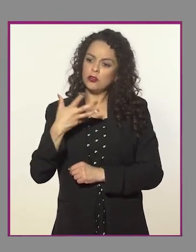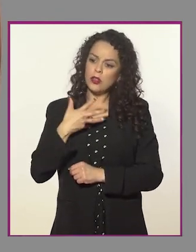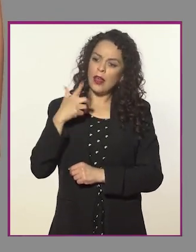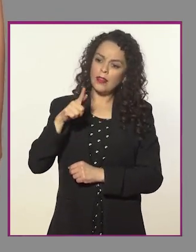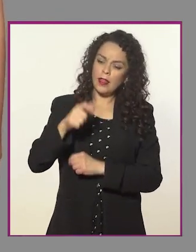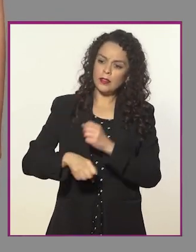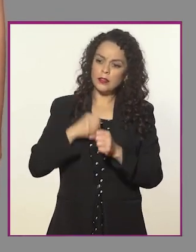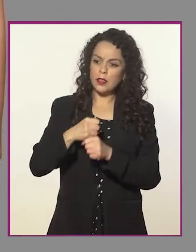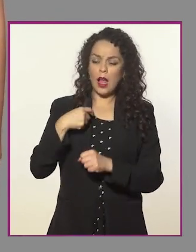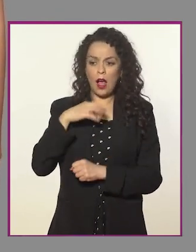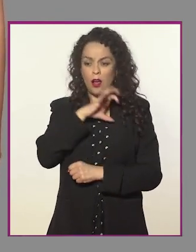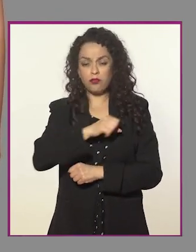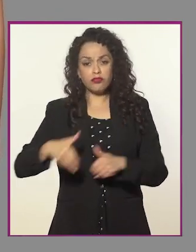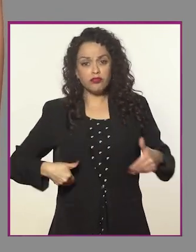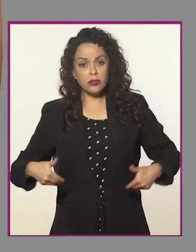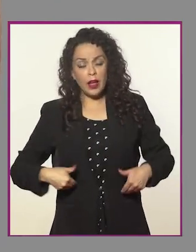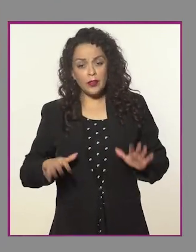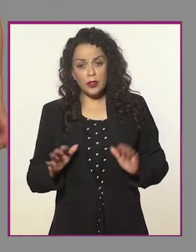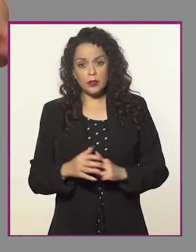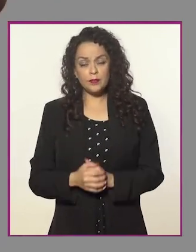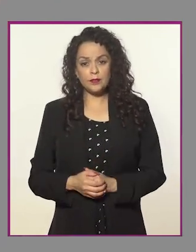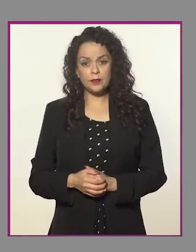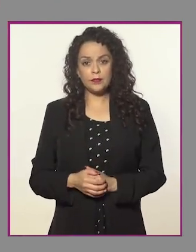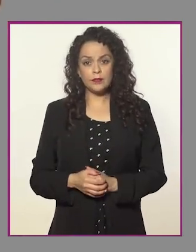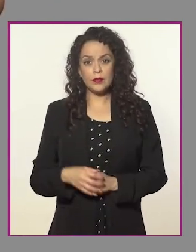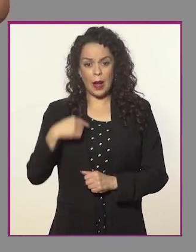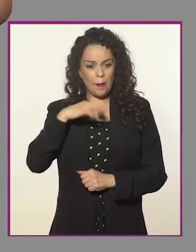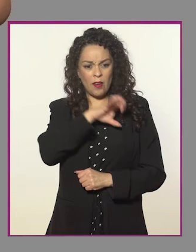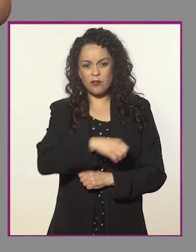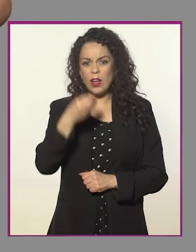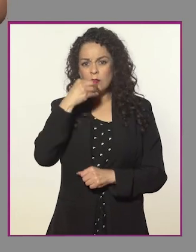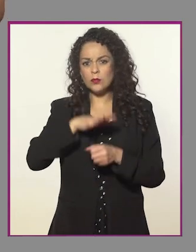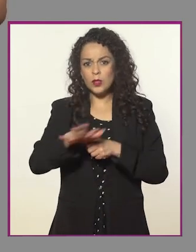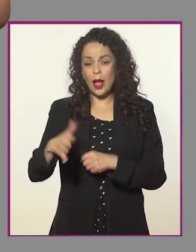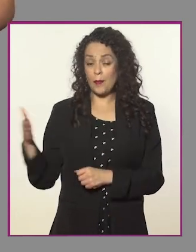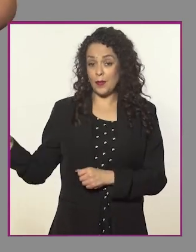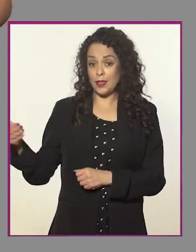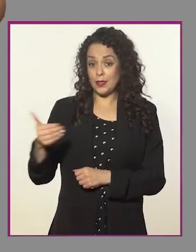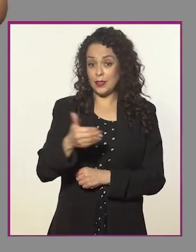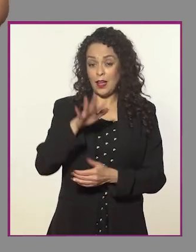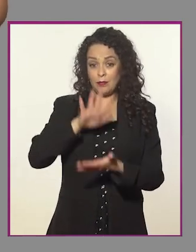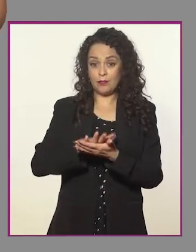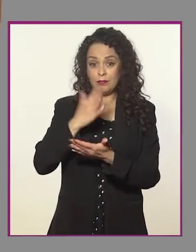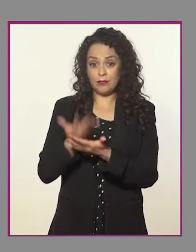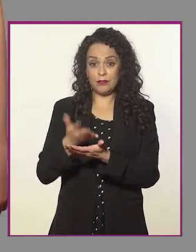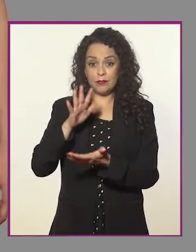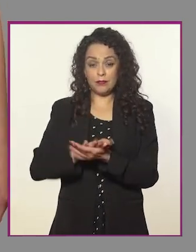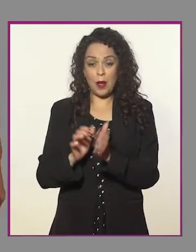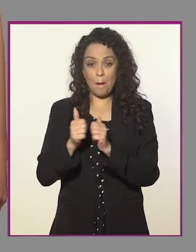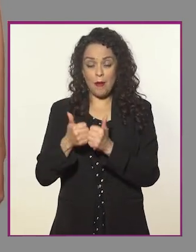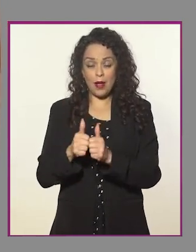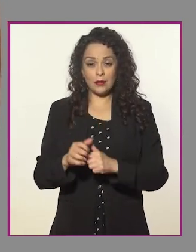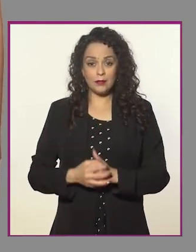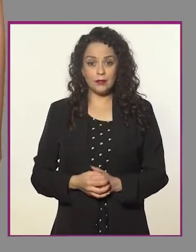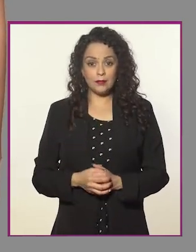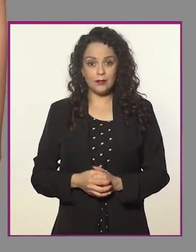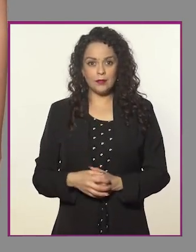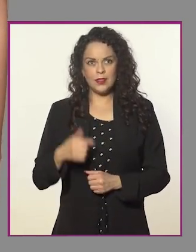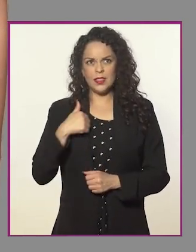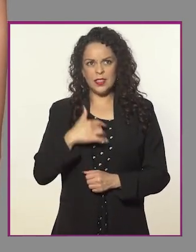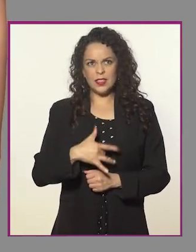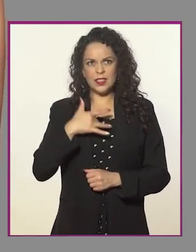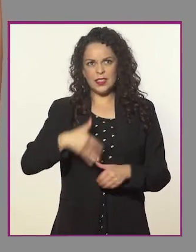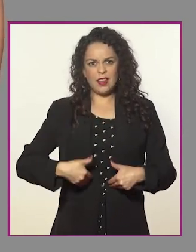17 años y me gusta el teatro. Mi comida favorita es el pescado empanizado. Hoy tengo mucha